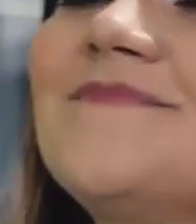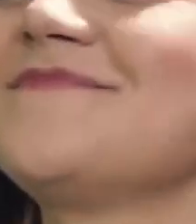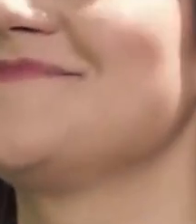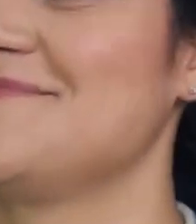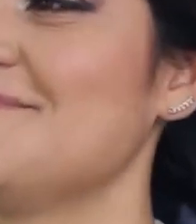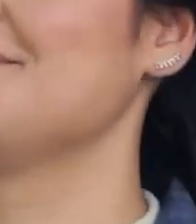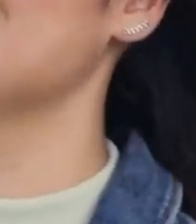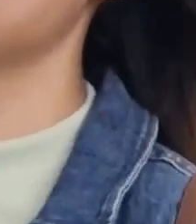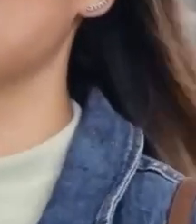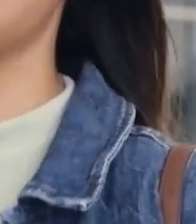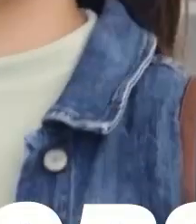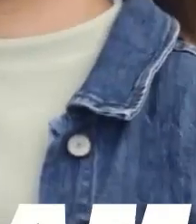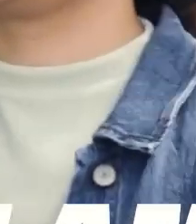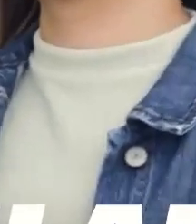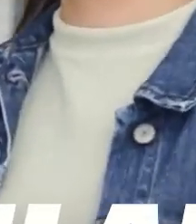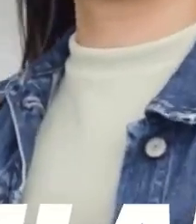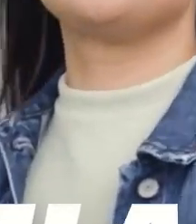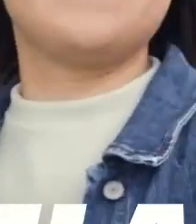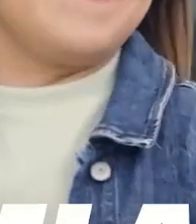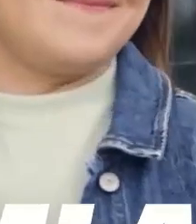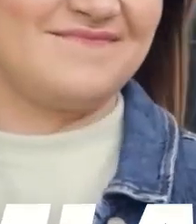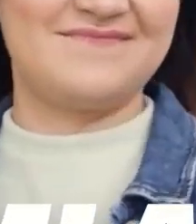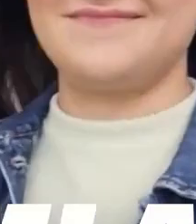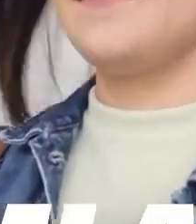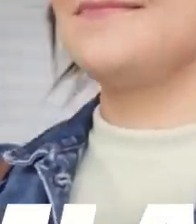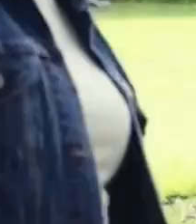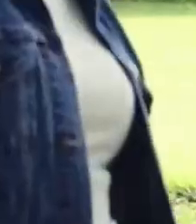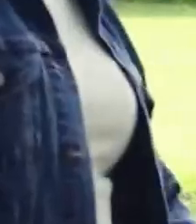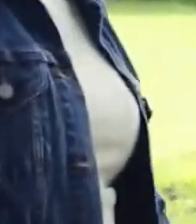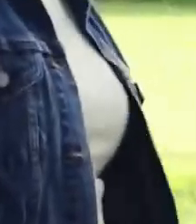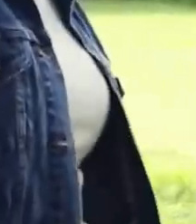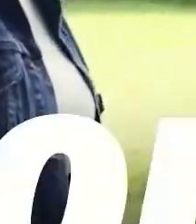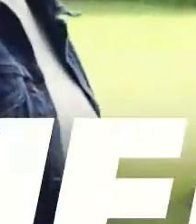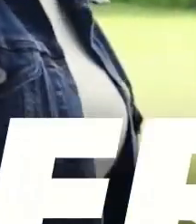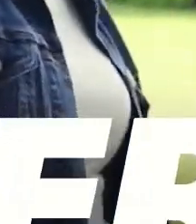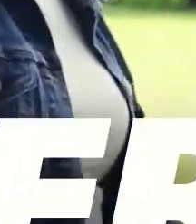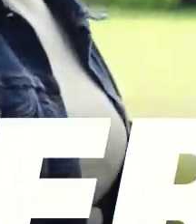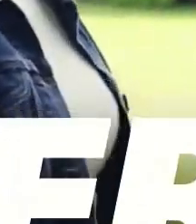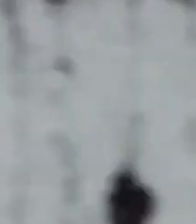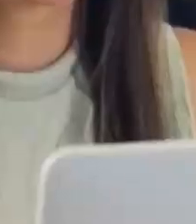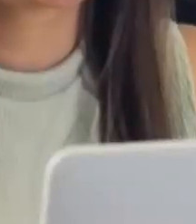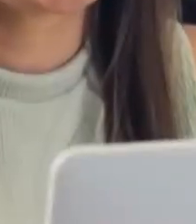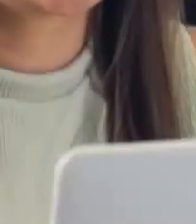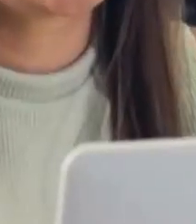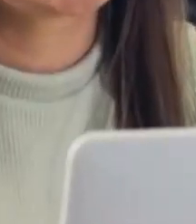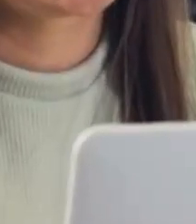6 Adiós mi amor Qué le pasa venga para